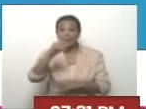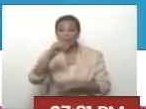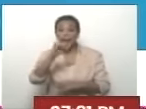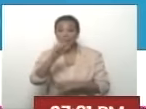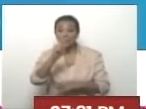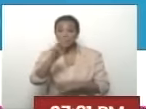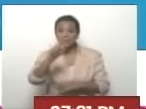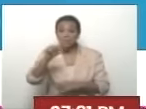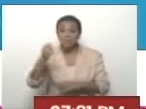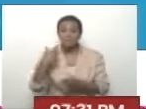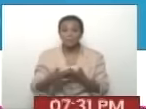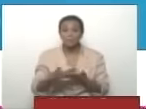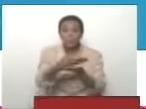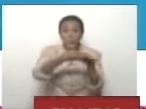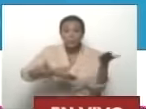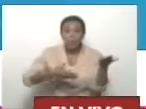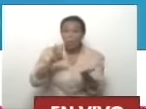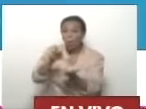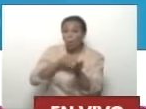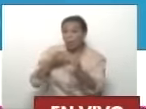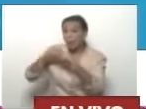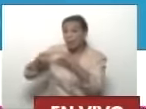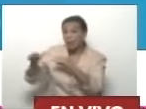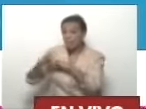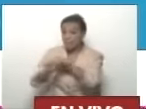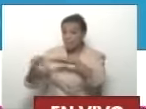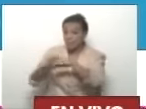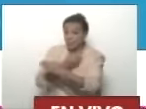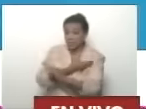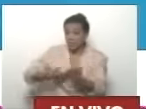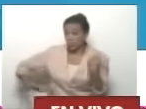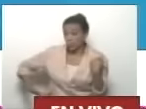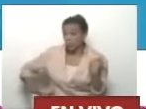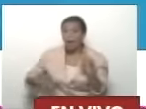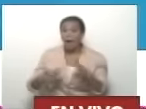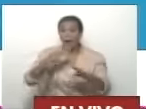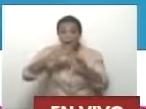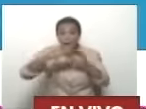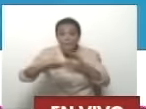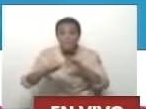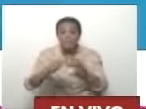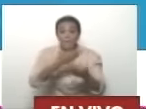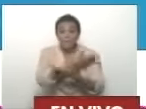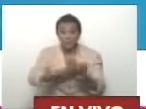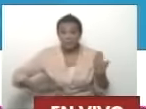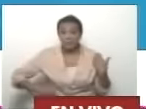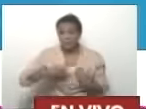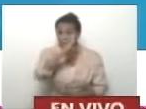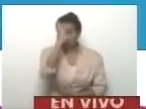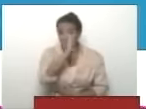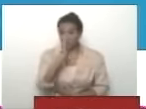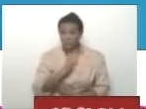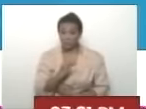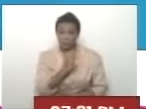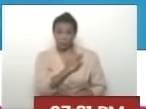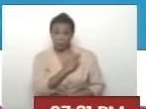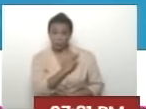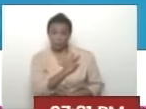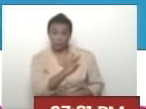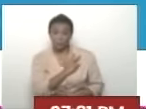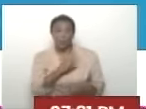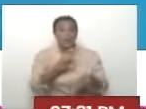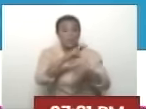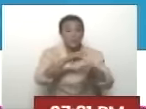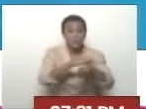al presidente de Guyana, al presidente Lula da Silva de Brasil, al primer ministro Ruben